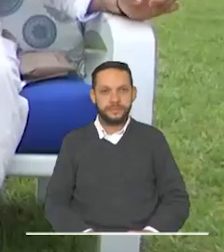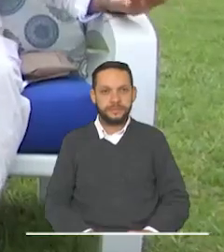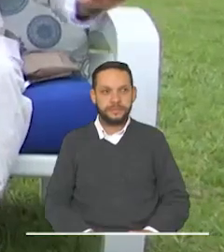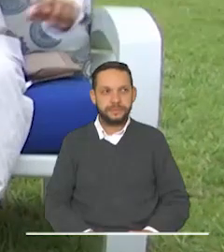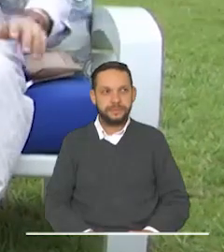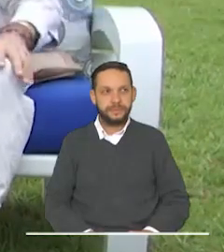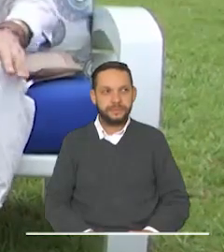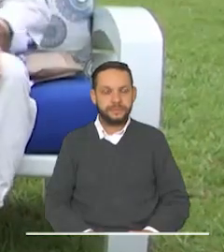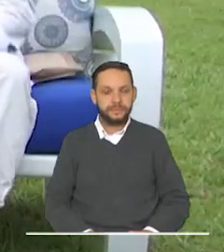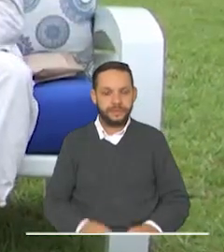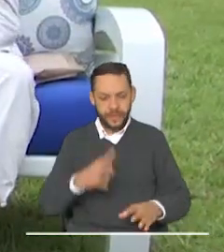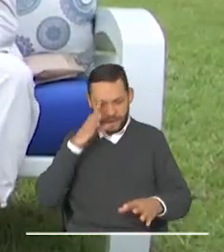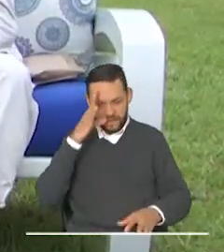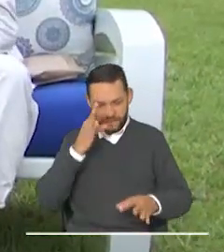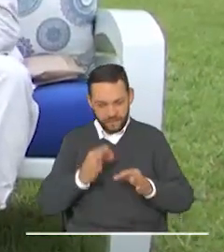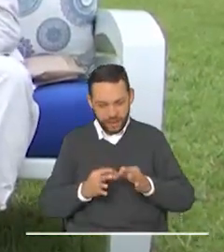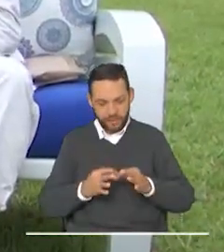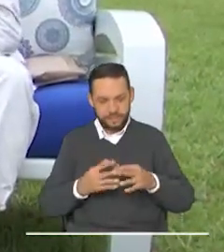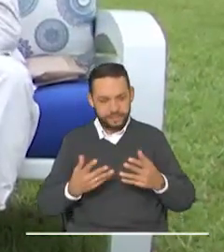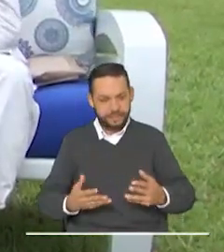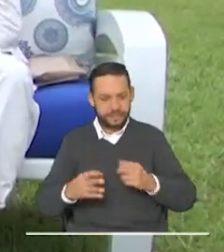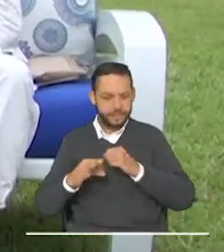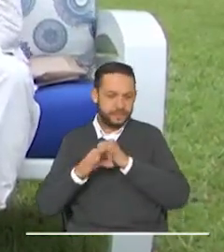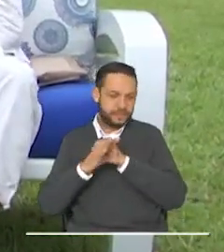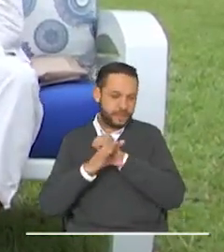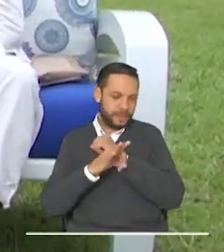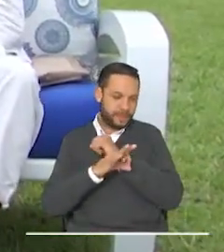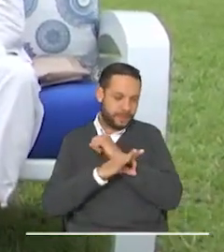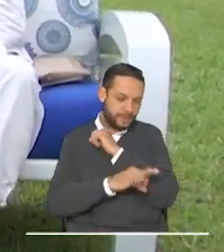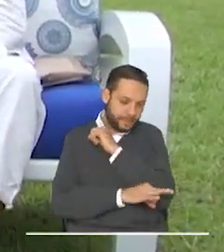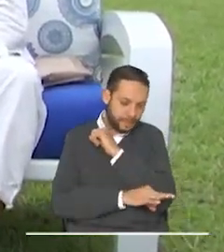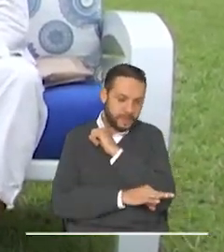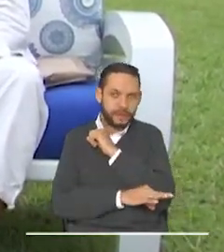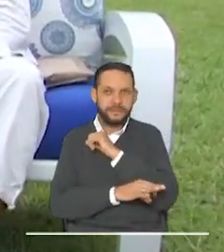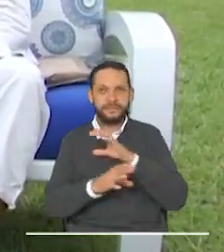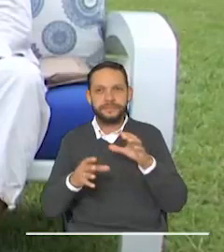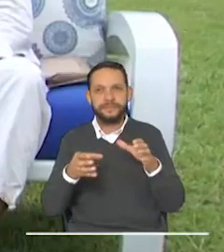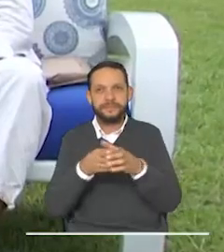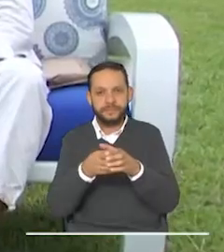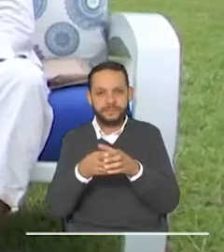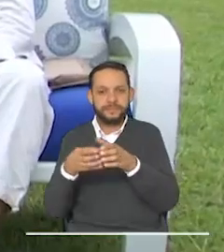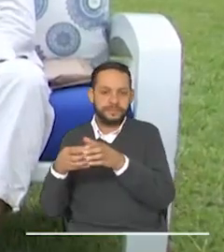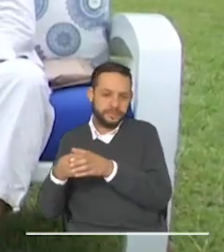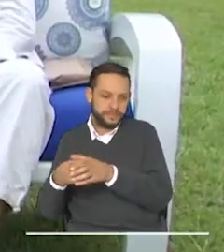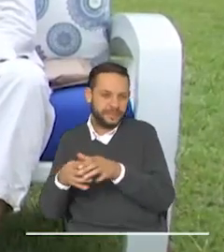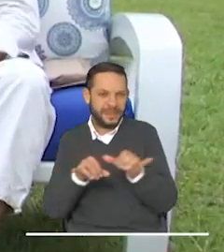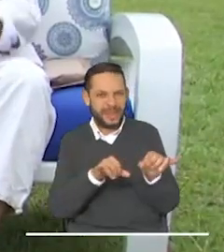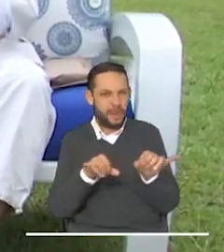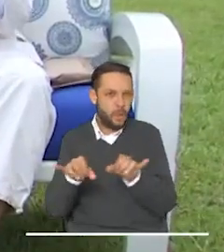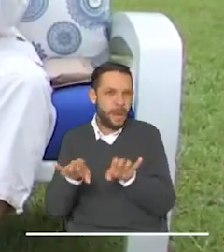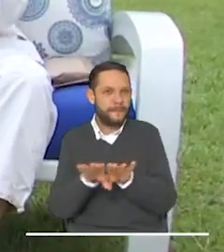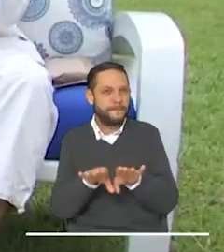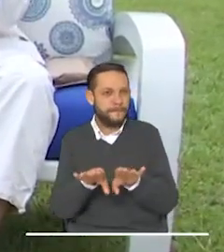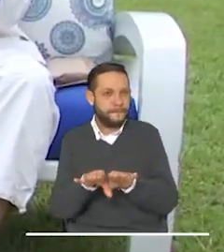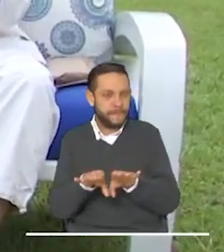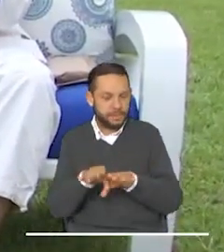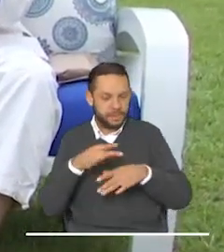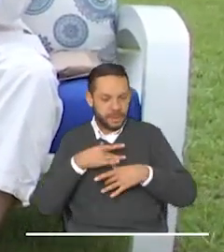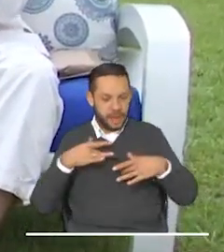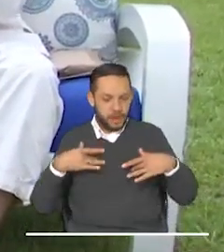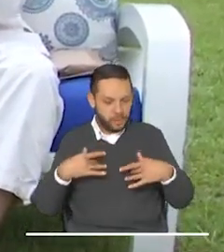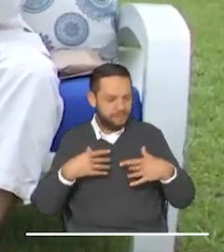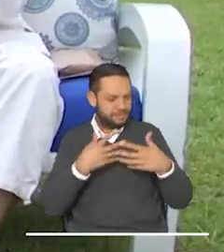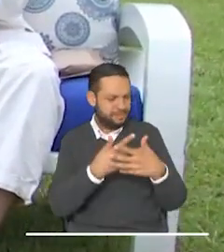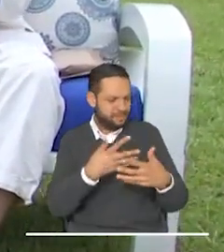Yo creo que en el campo de la psicología y de la psiquiatría existe lo mismo que con la medicina muchos diagnósticos